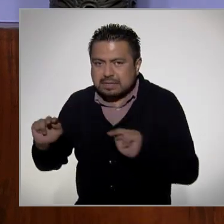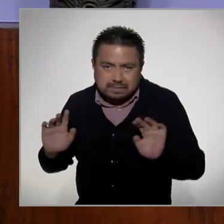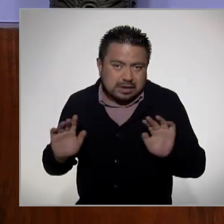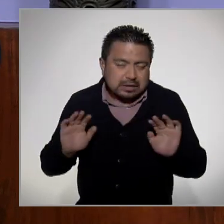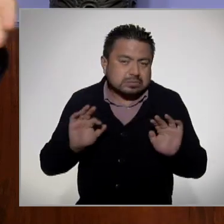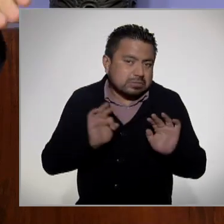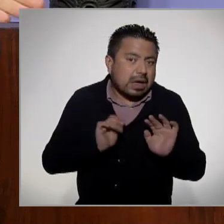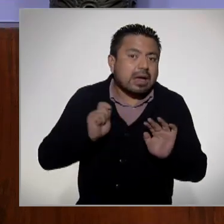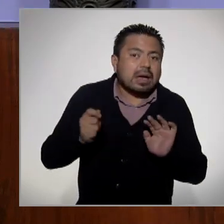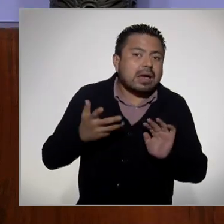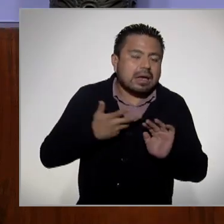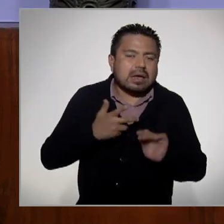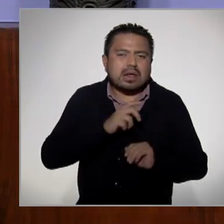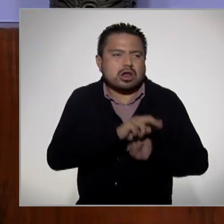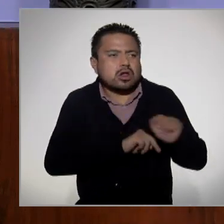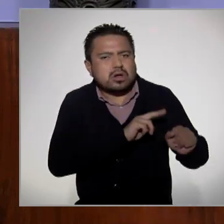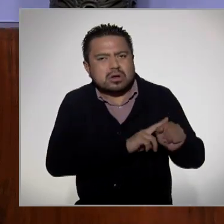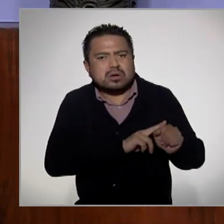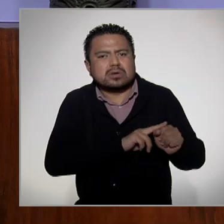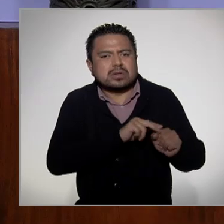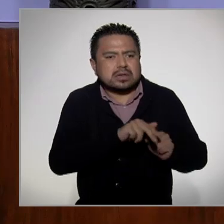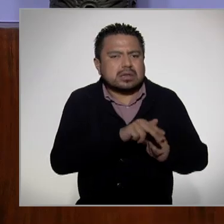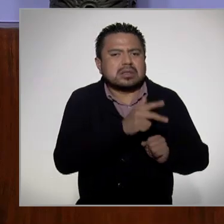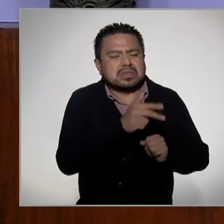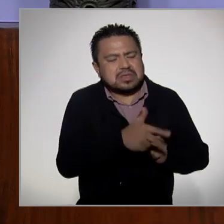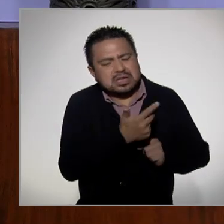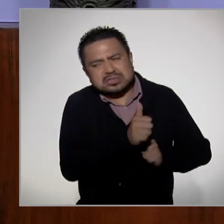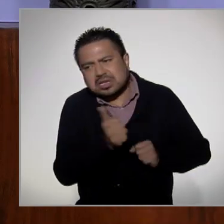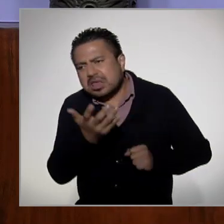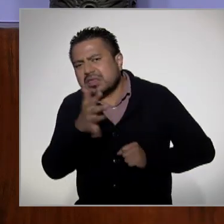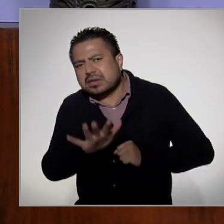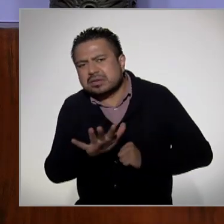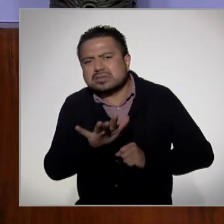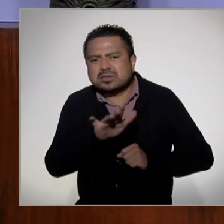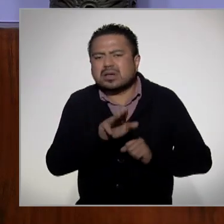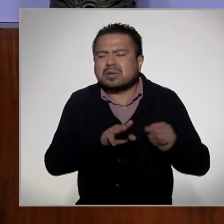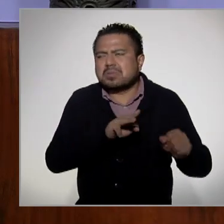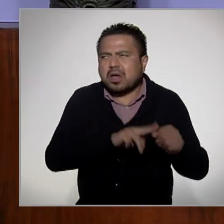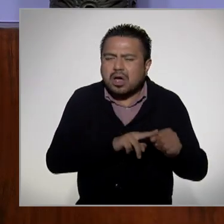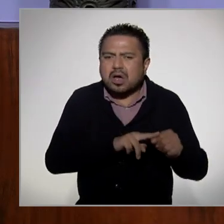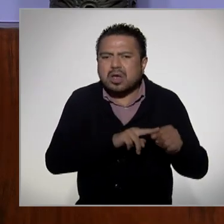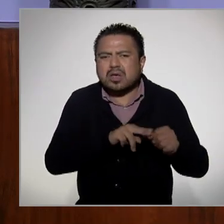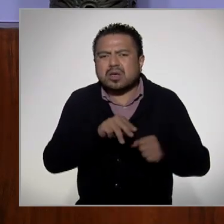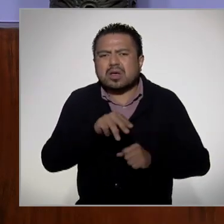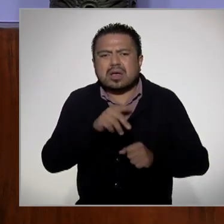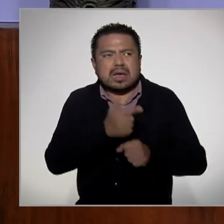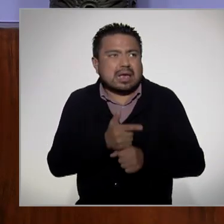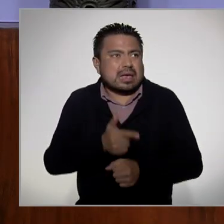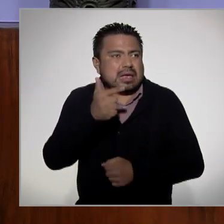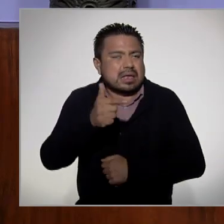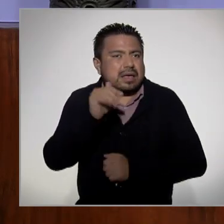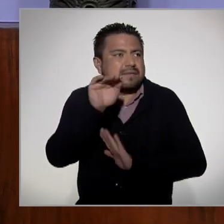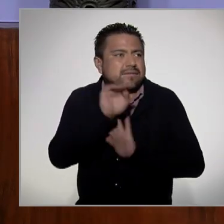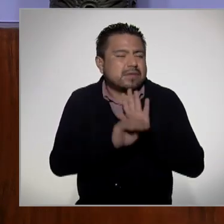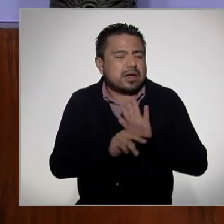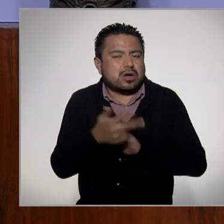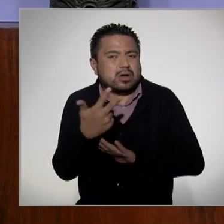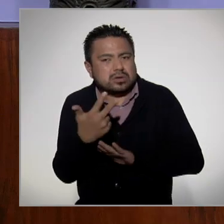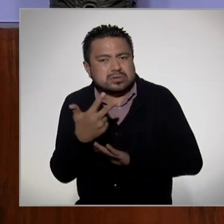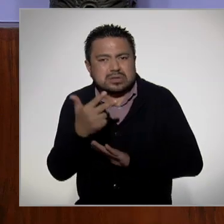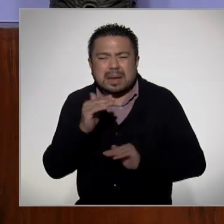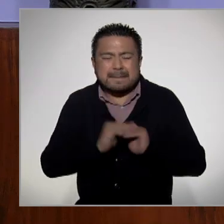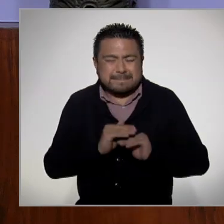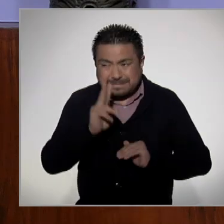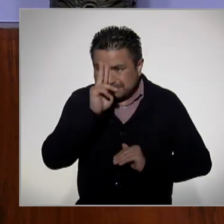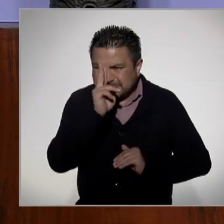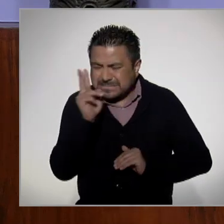severo el leve es cuando están entre 13 y 10 gramos moderado cuando están entre 18 y grave cuando están por debajo de 8 muy